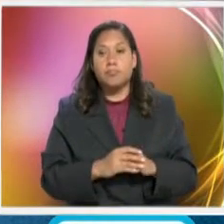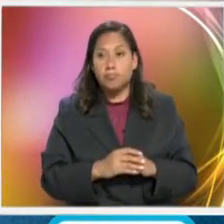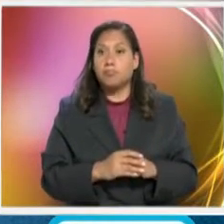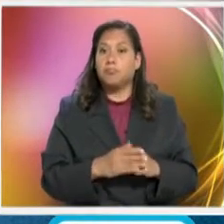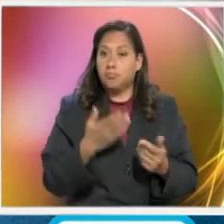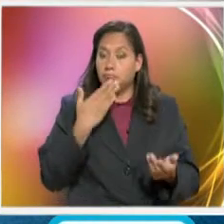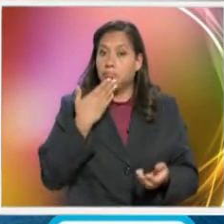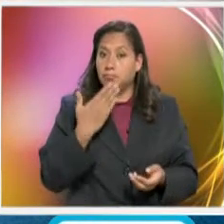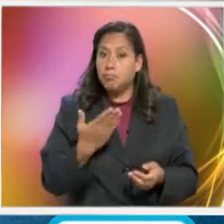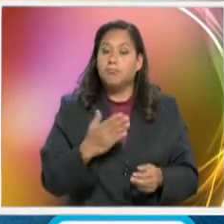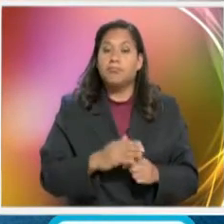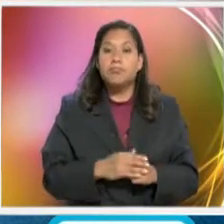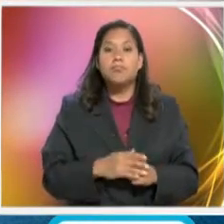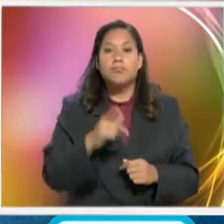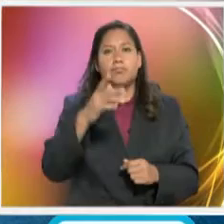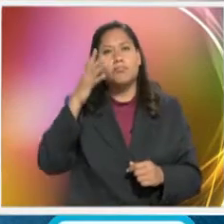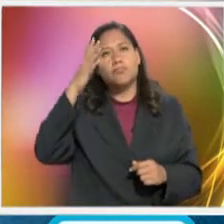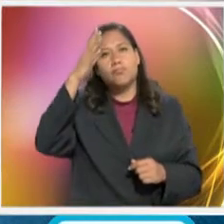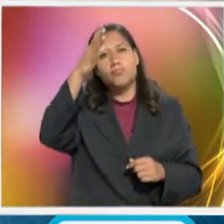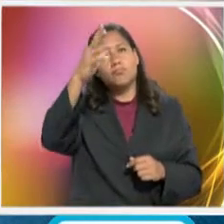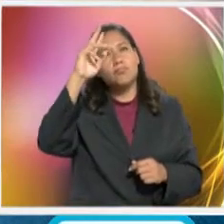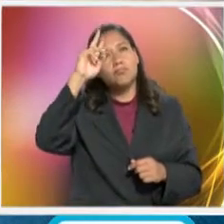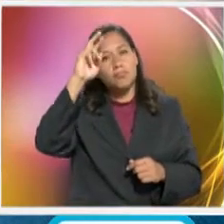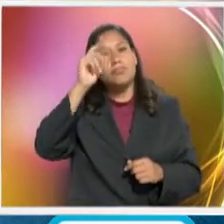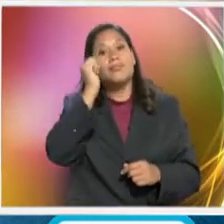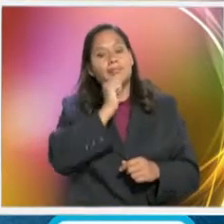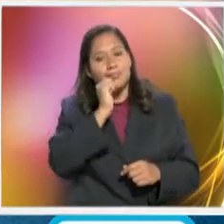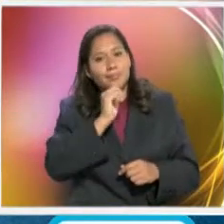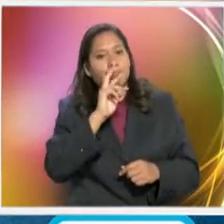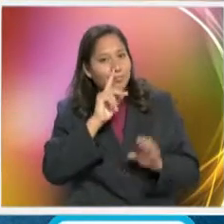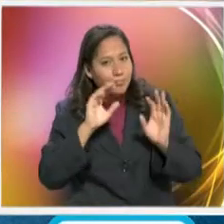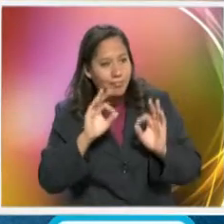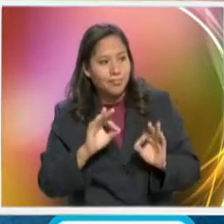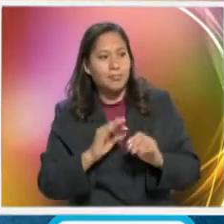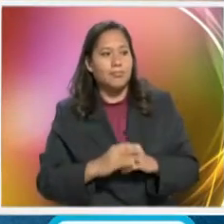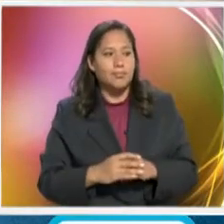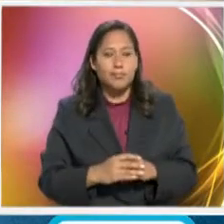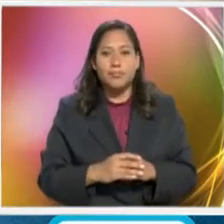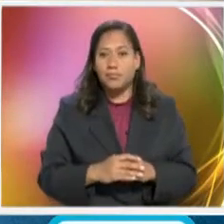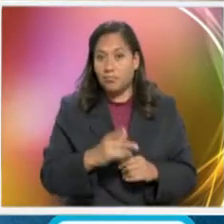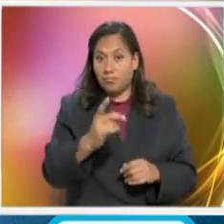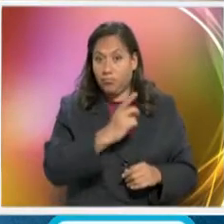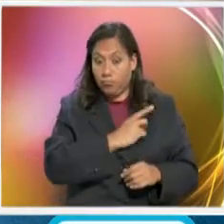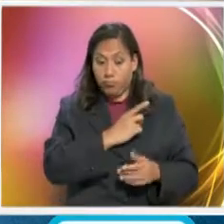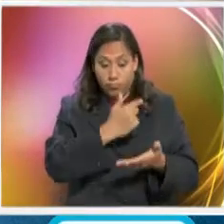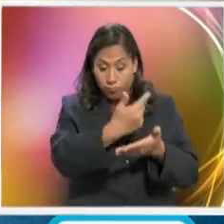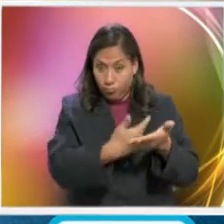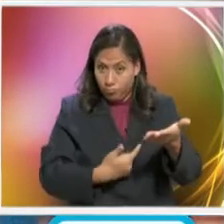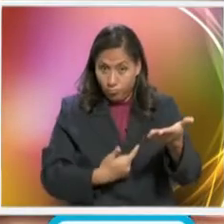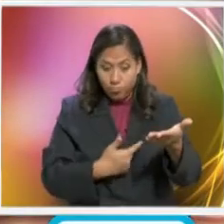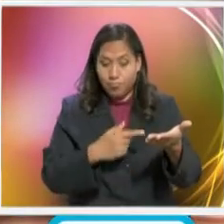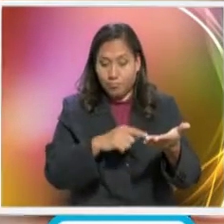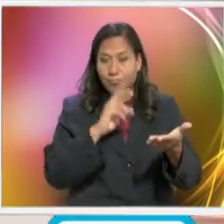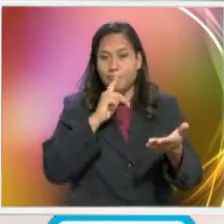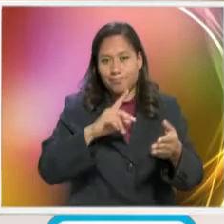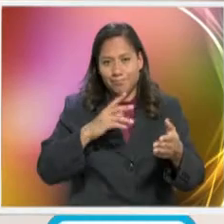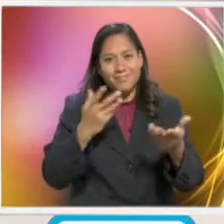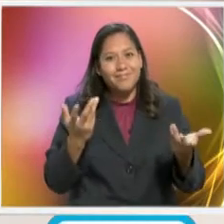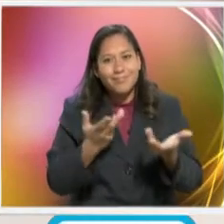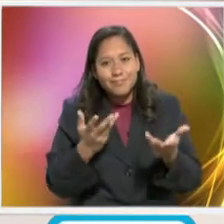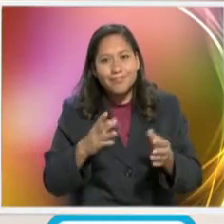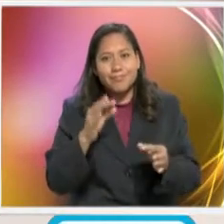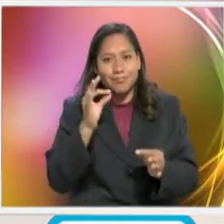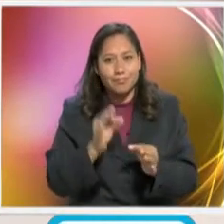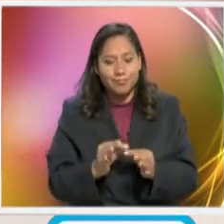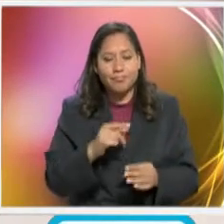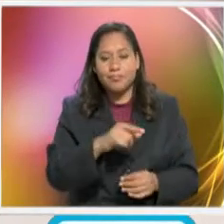lo que yo ideal. iba. Sí. ¿no? Hay que Ok. futurear entonces. Sí, hay que futurar. O sea, mira, No solo tener la lista, sino cumplirla. exactamente. Y revisar